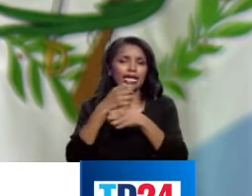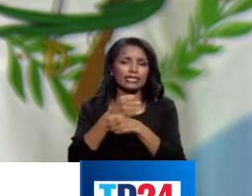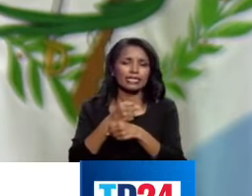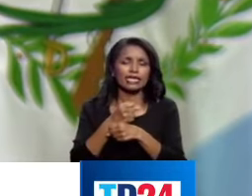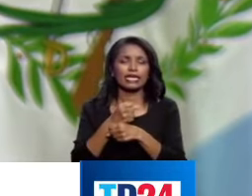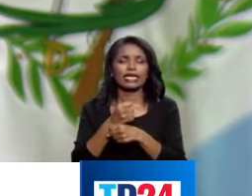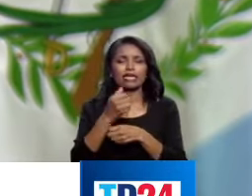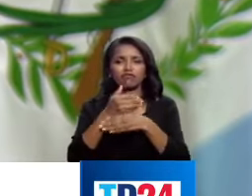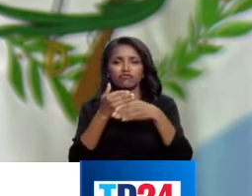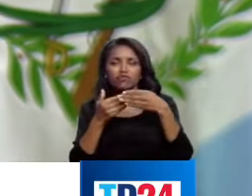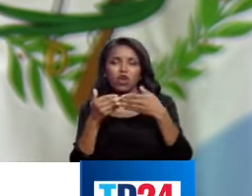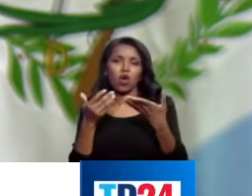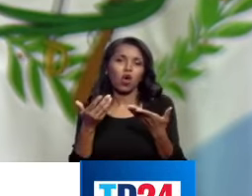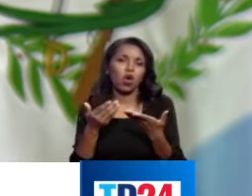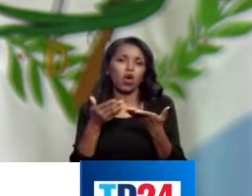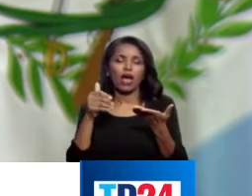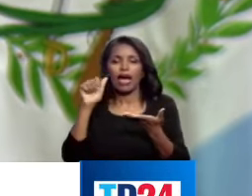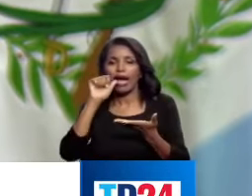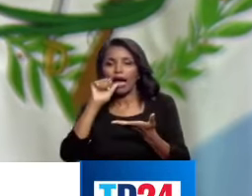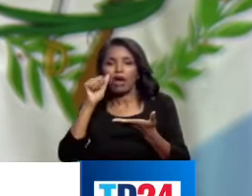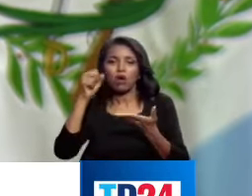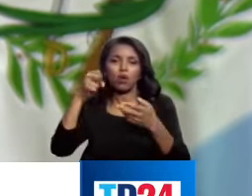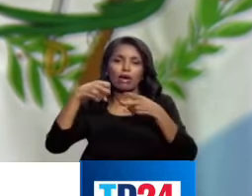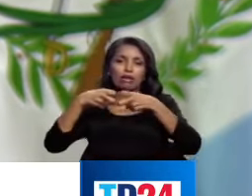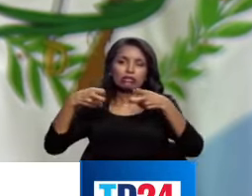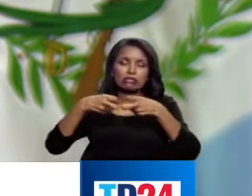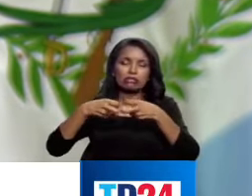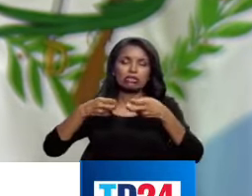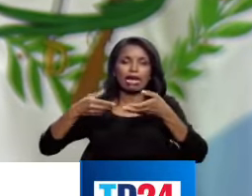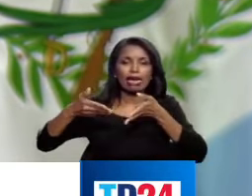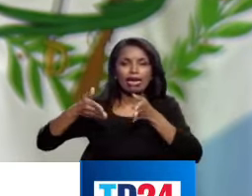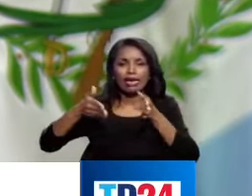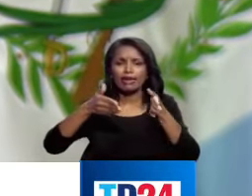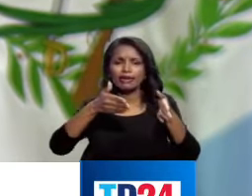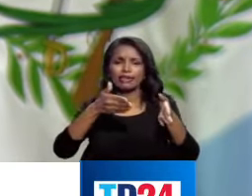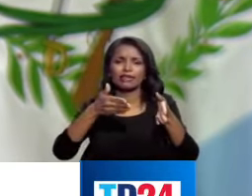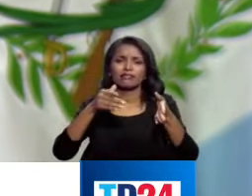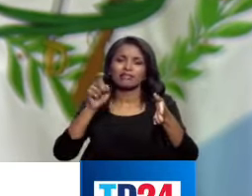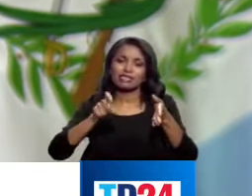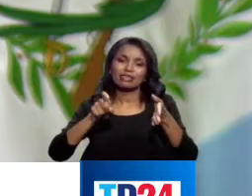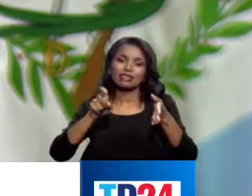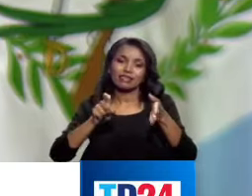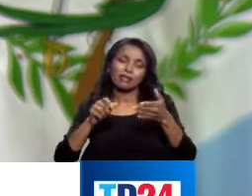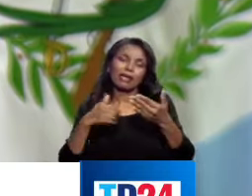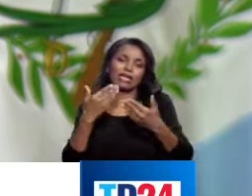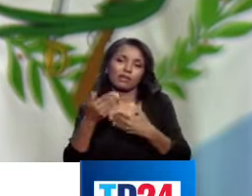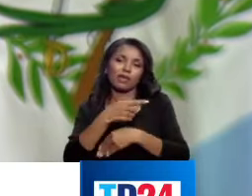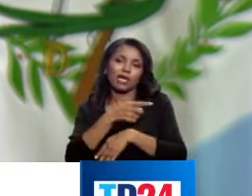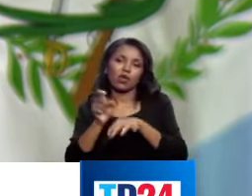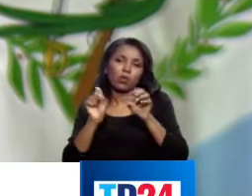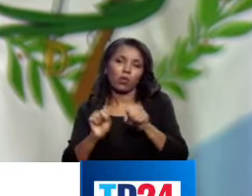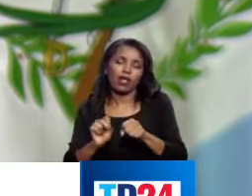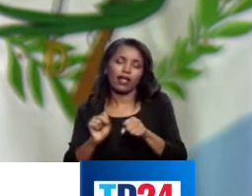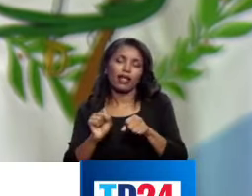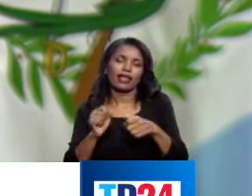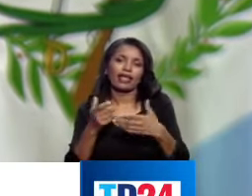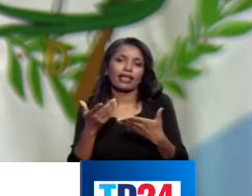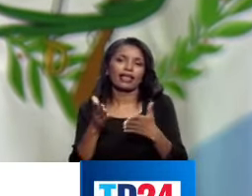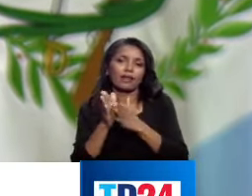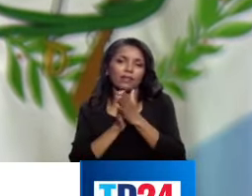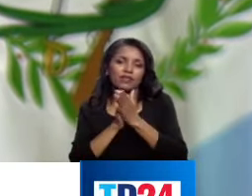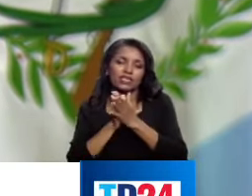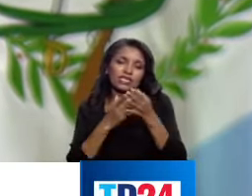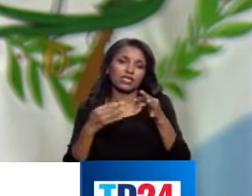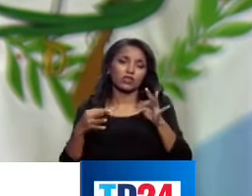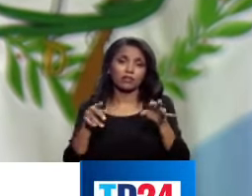agua potable, energía eléctrica, carreteras, tenemos que establecer las rutas